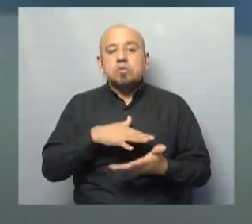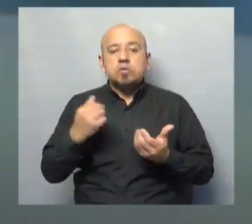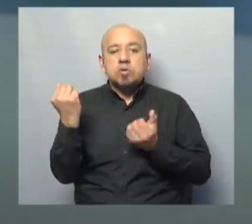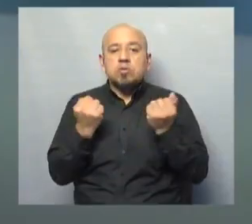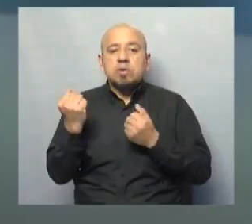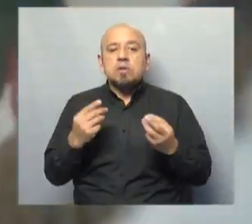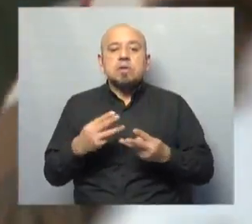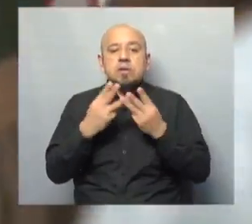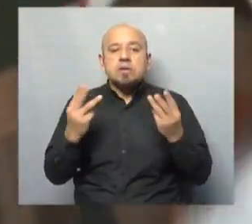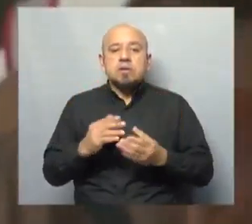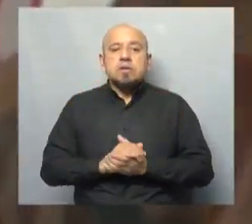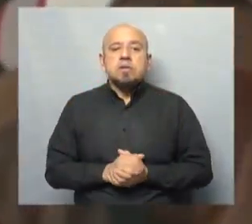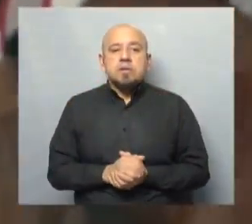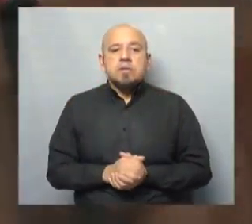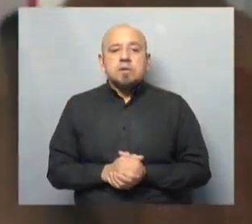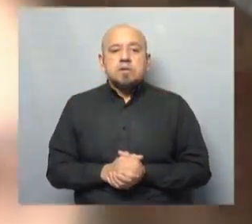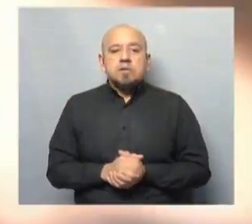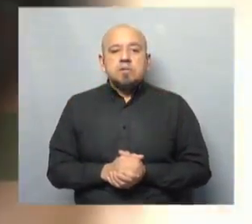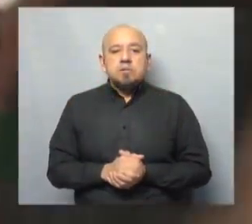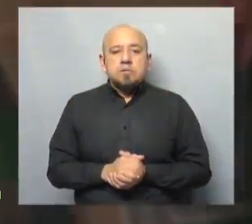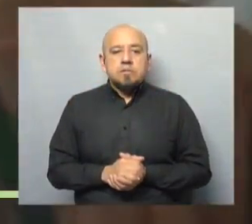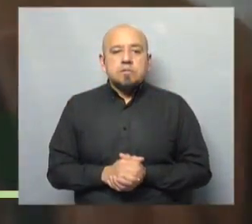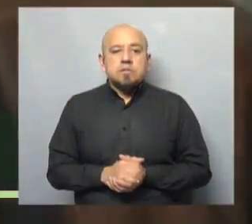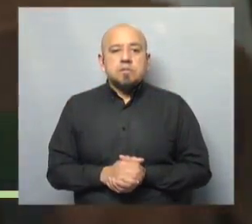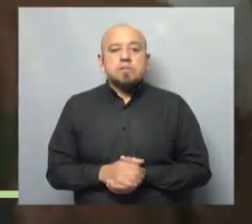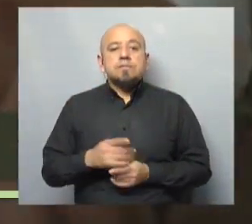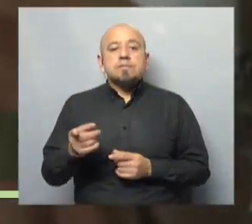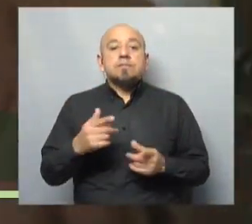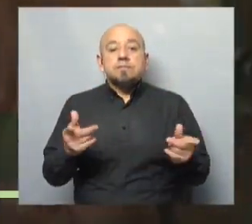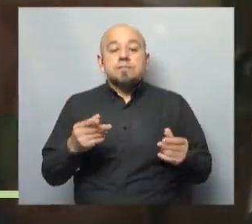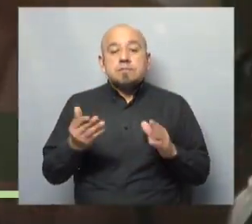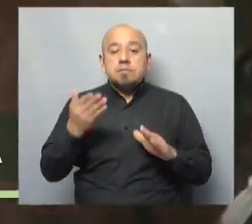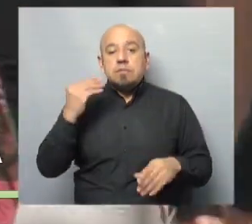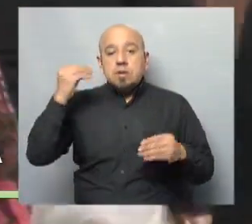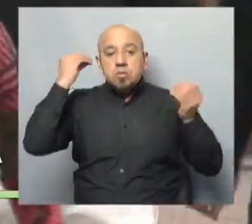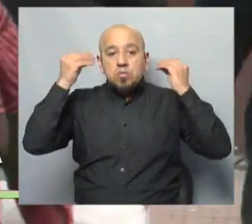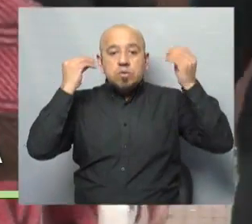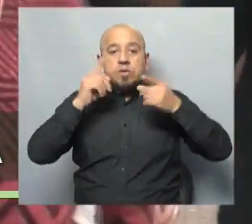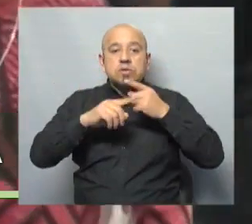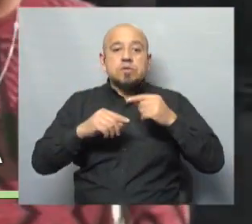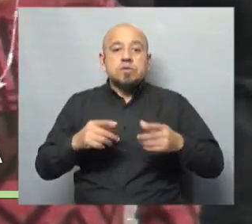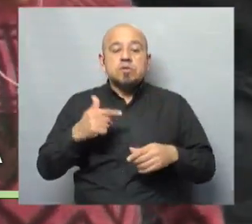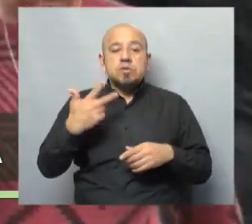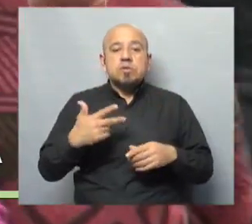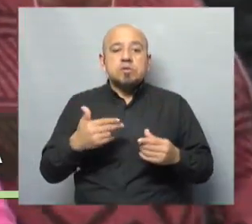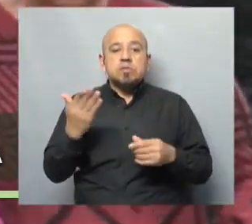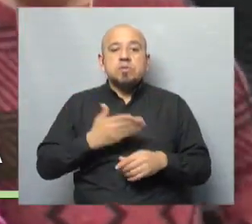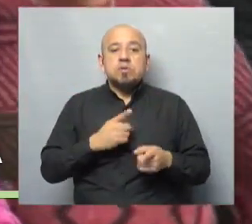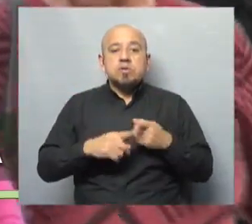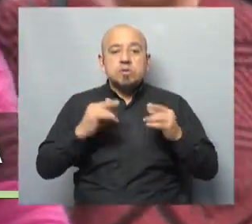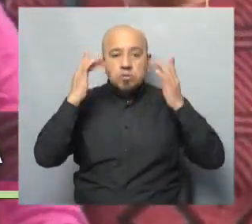general en tercer lugar de las preocupaciones populares aparece la conducción del gobierno con 13 por ciento en la educación